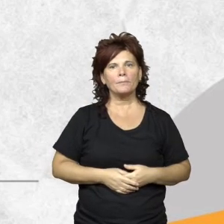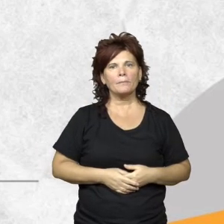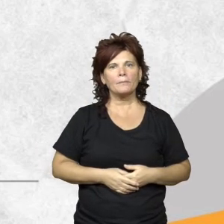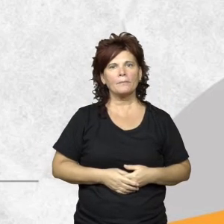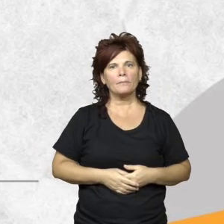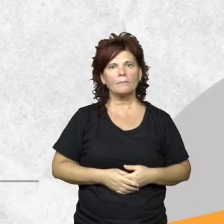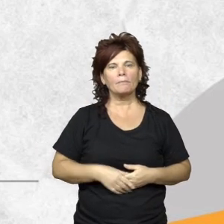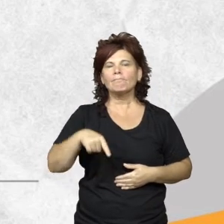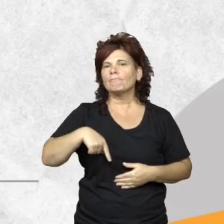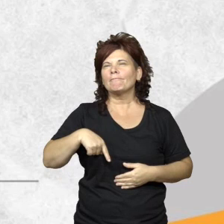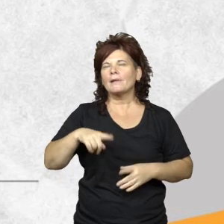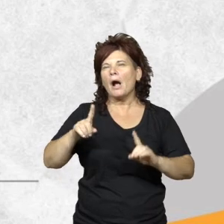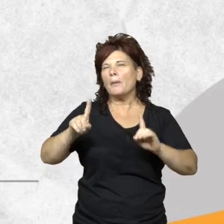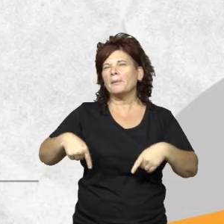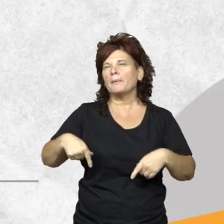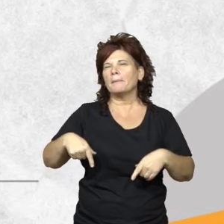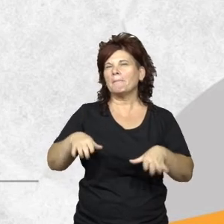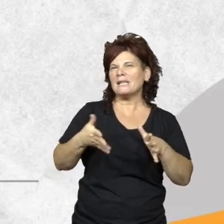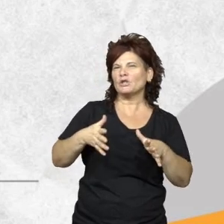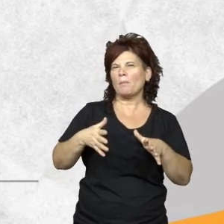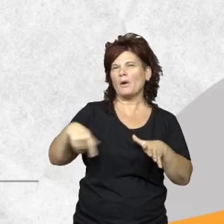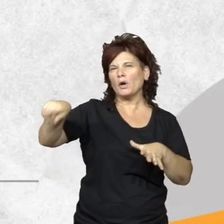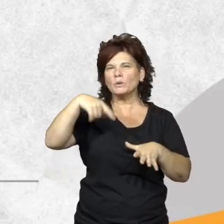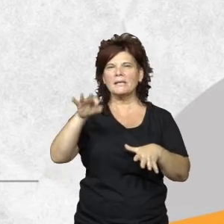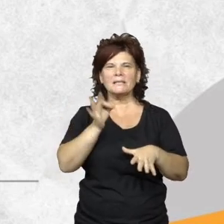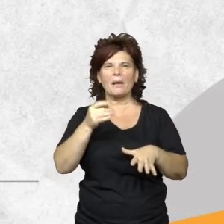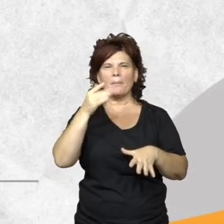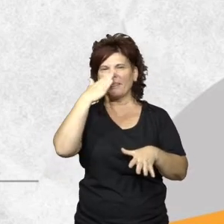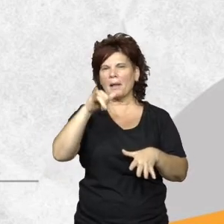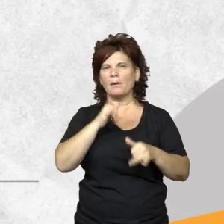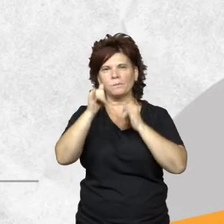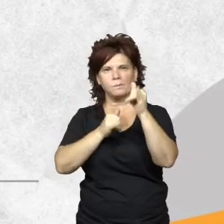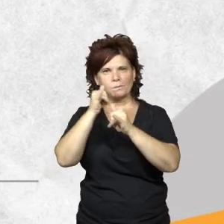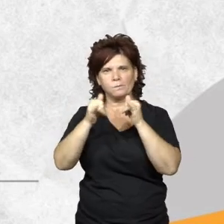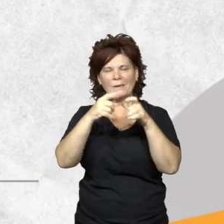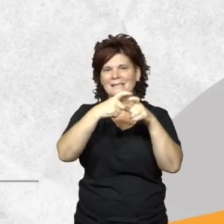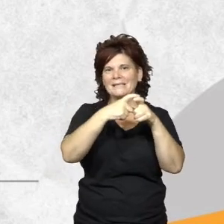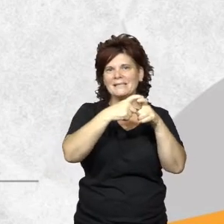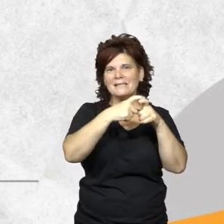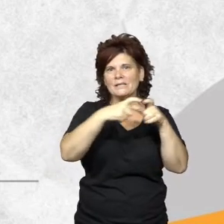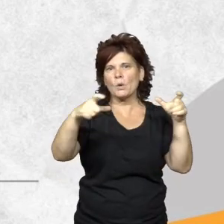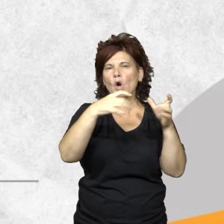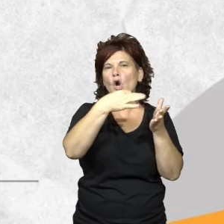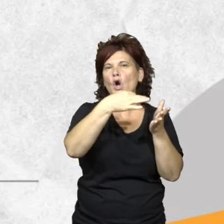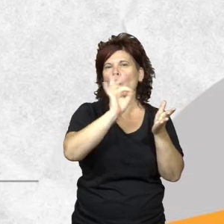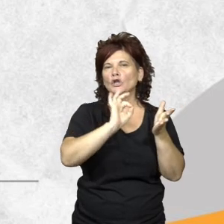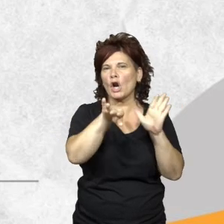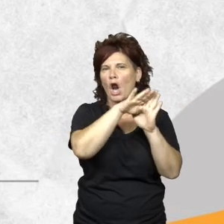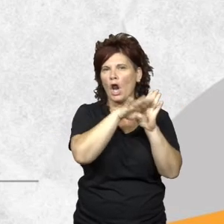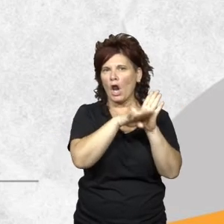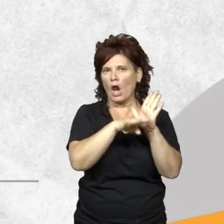No se ve mucho, pero es más o menos para que sepan, yo lo voy a explicar más adelante, es un checklist para auditorías ambientales, una